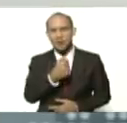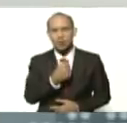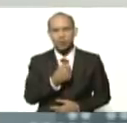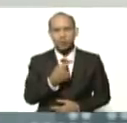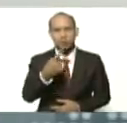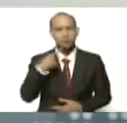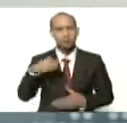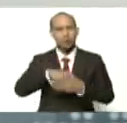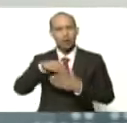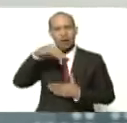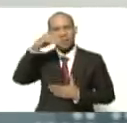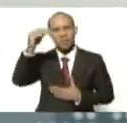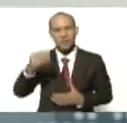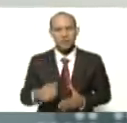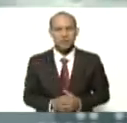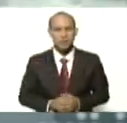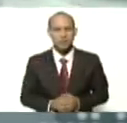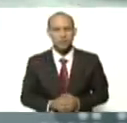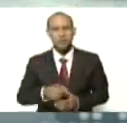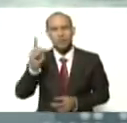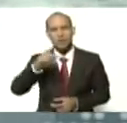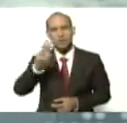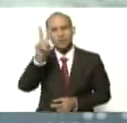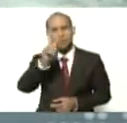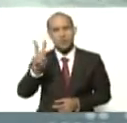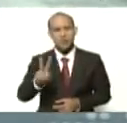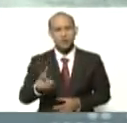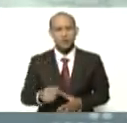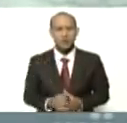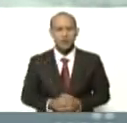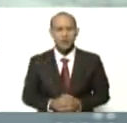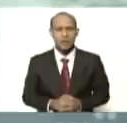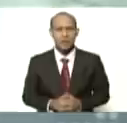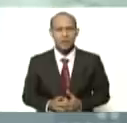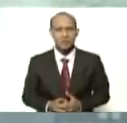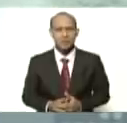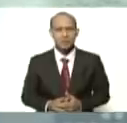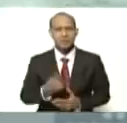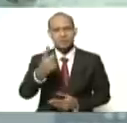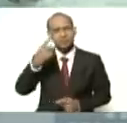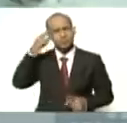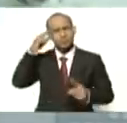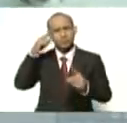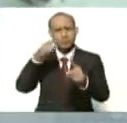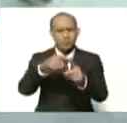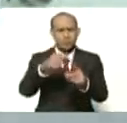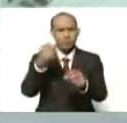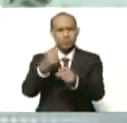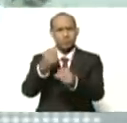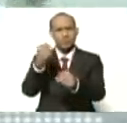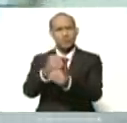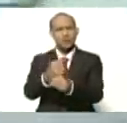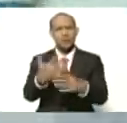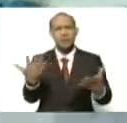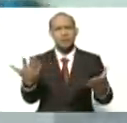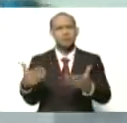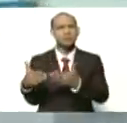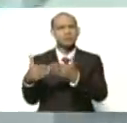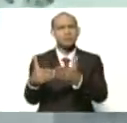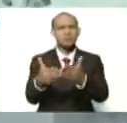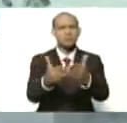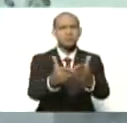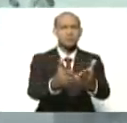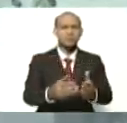espíritu y además venezuela una de sus vocaciones marítima